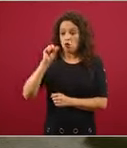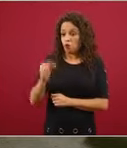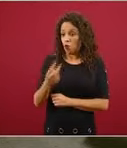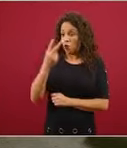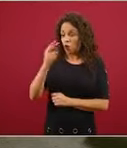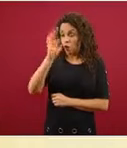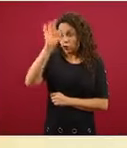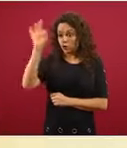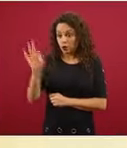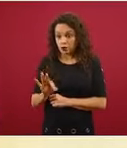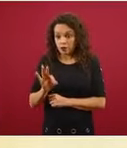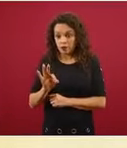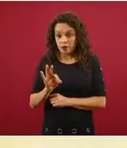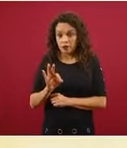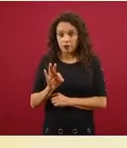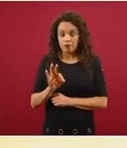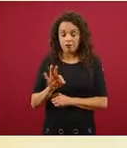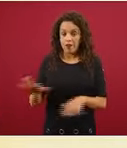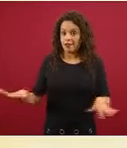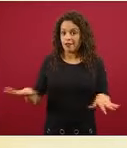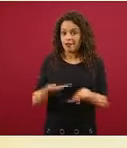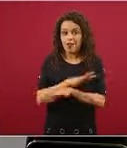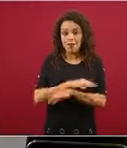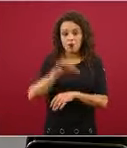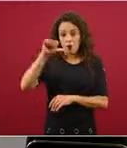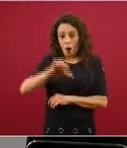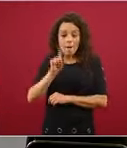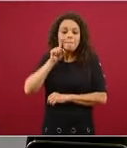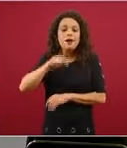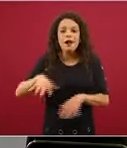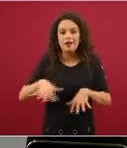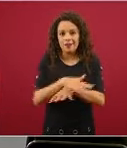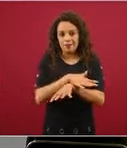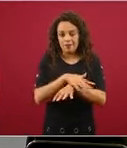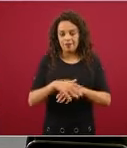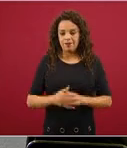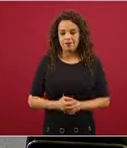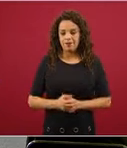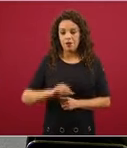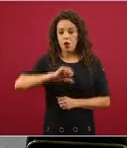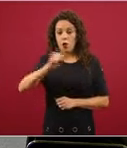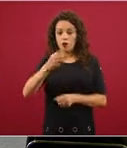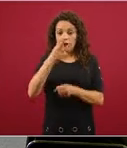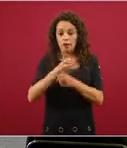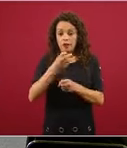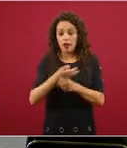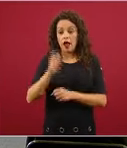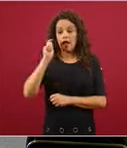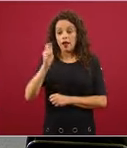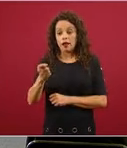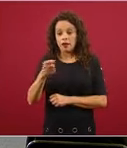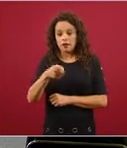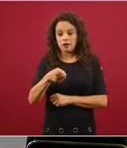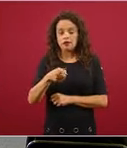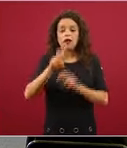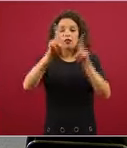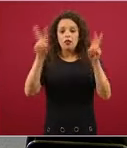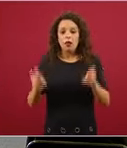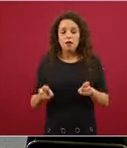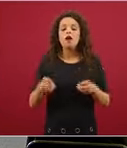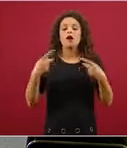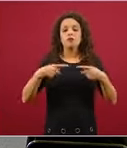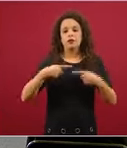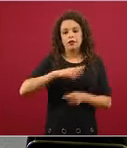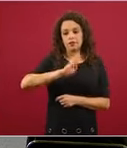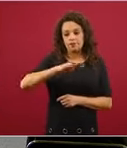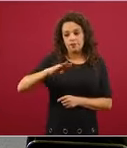el cambio de un día para otro. Y la tercera tiene que ver precisamente con las defunciones. La siguiente sería el porcentaje de